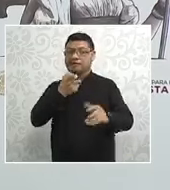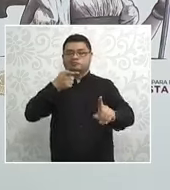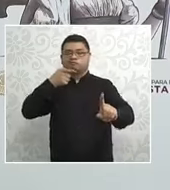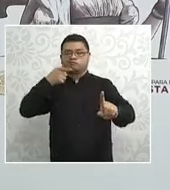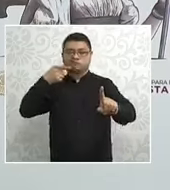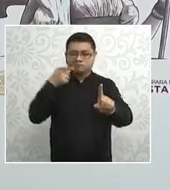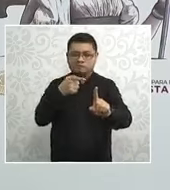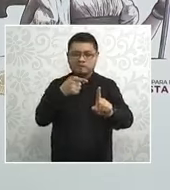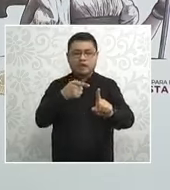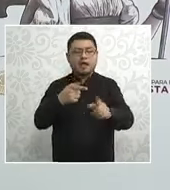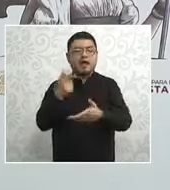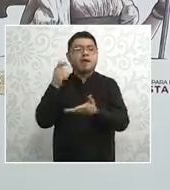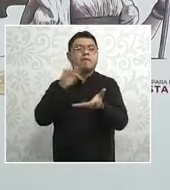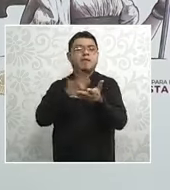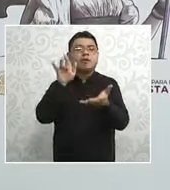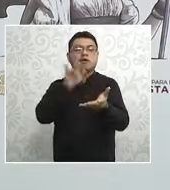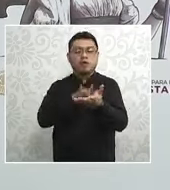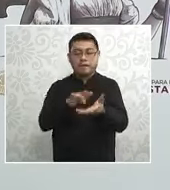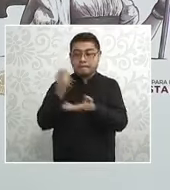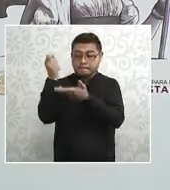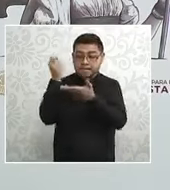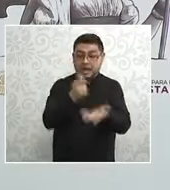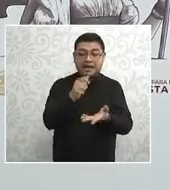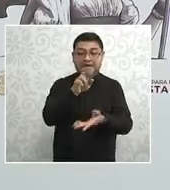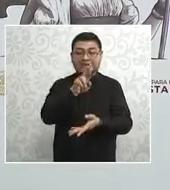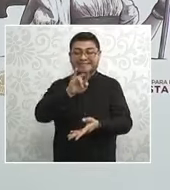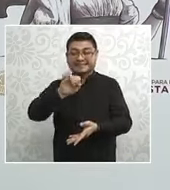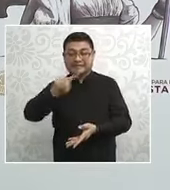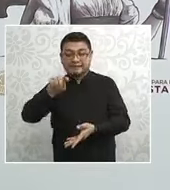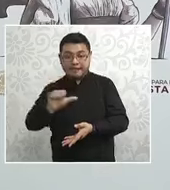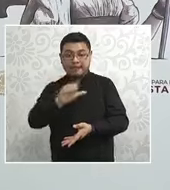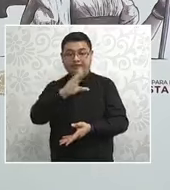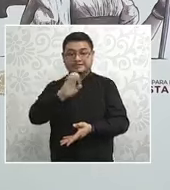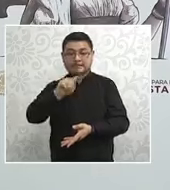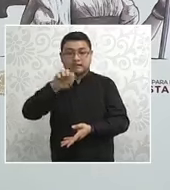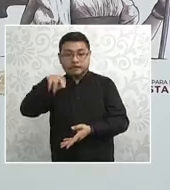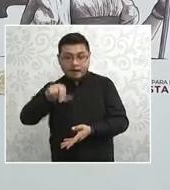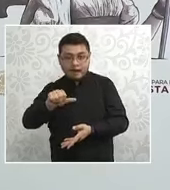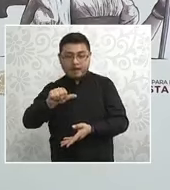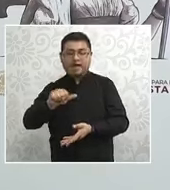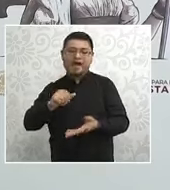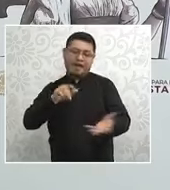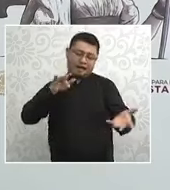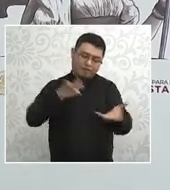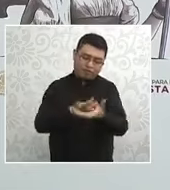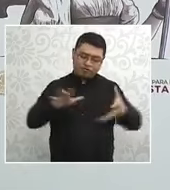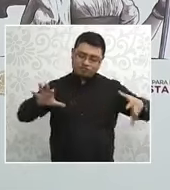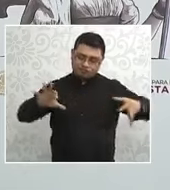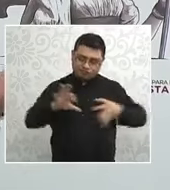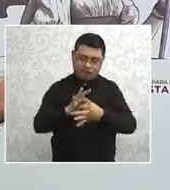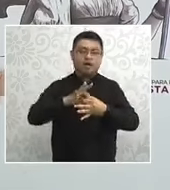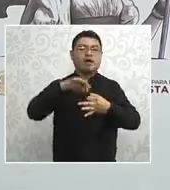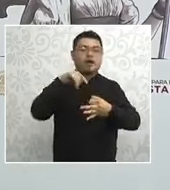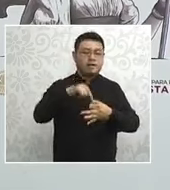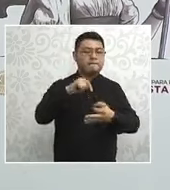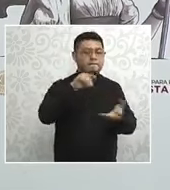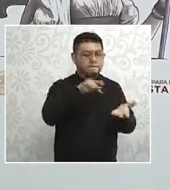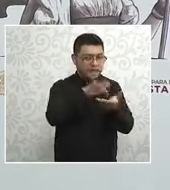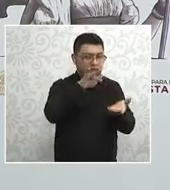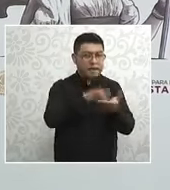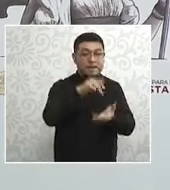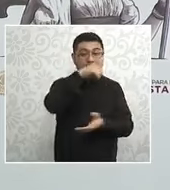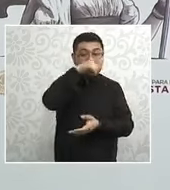beca Rita cetina que se va a sumar a las becas Benito Juárez que es universal para los